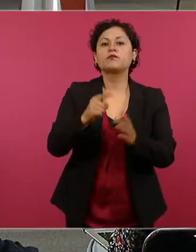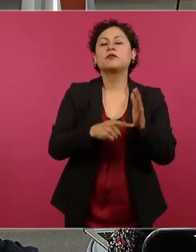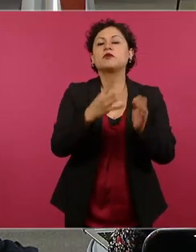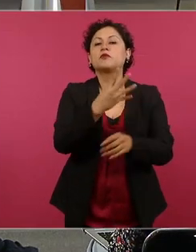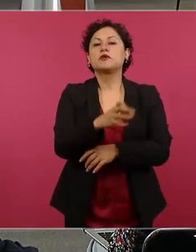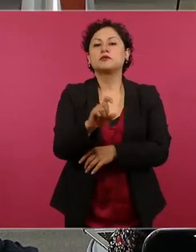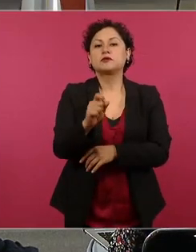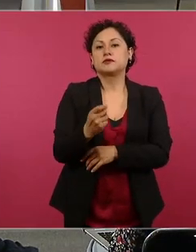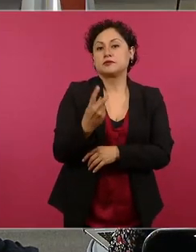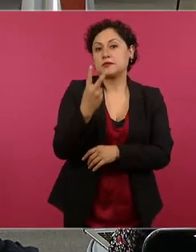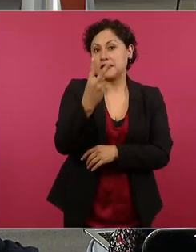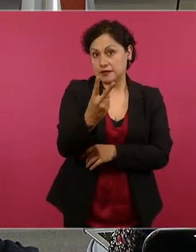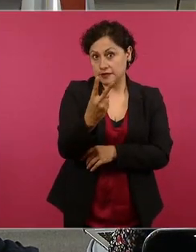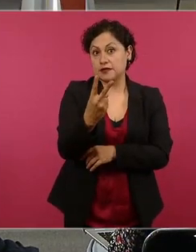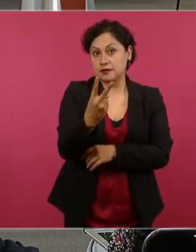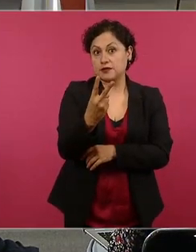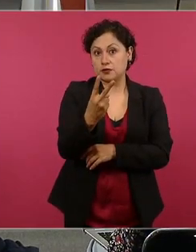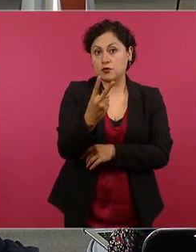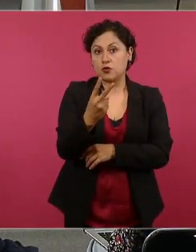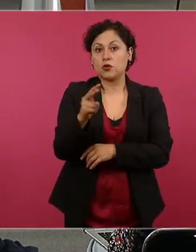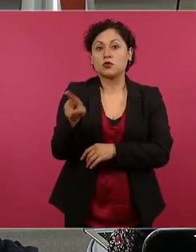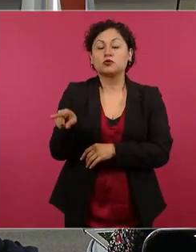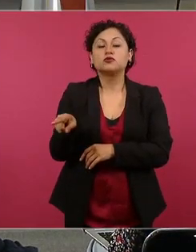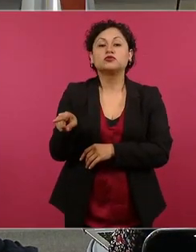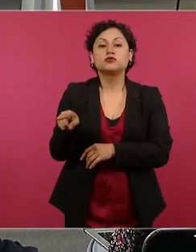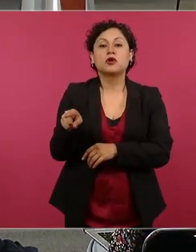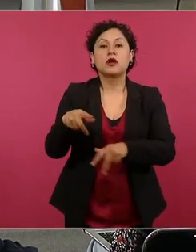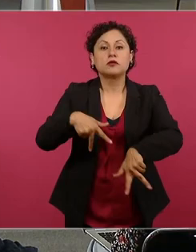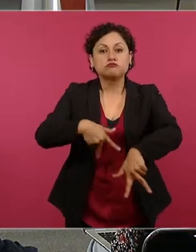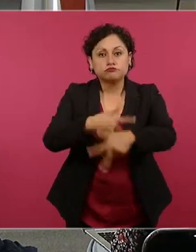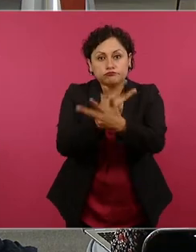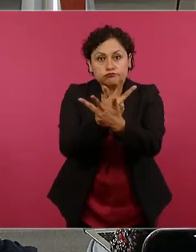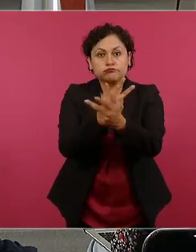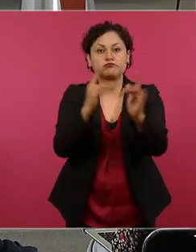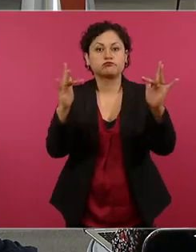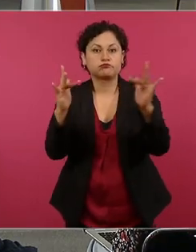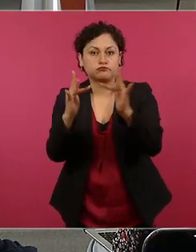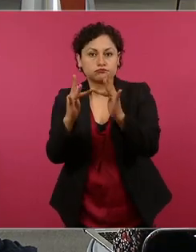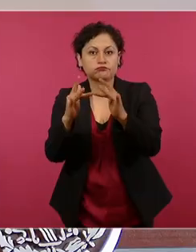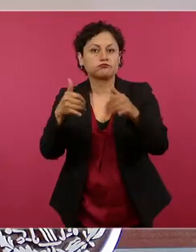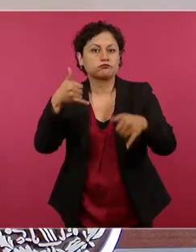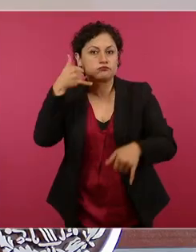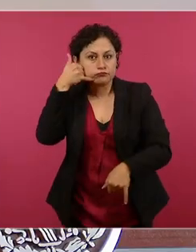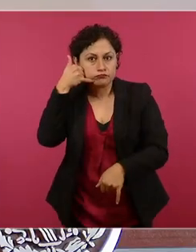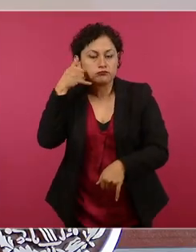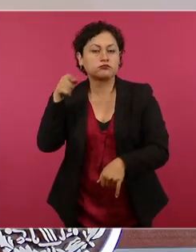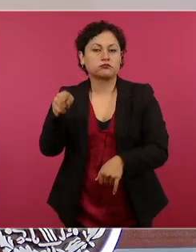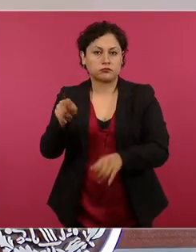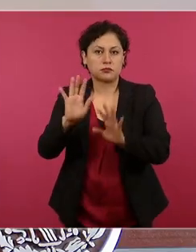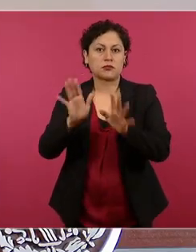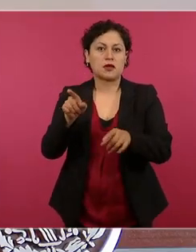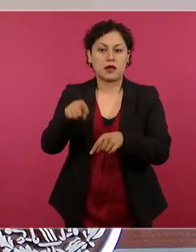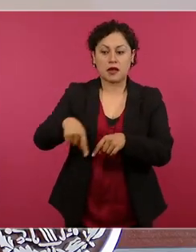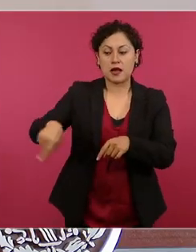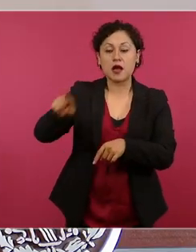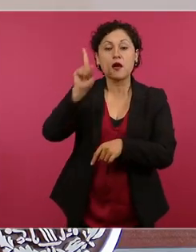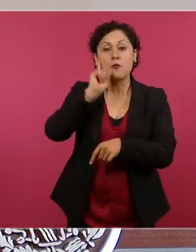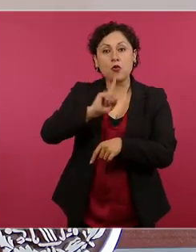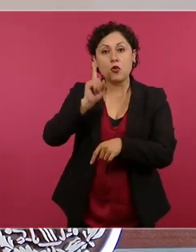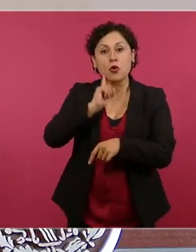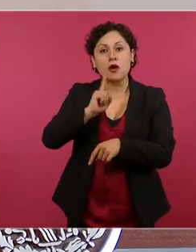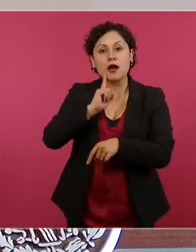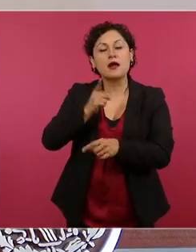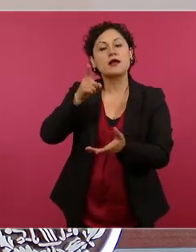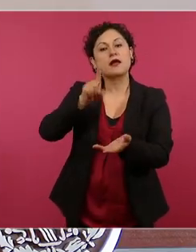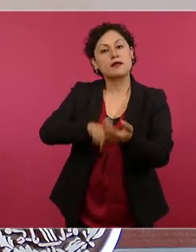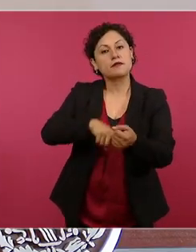1.422 comunicaciones vía televisita y videollamadas. Sesiones de las mujeres privadas de la libertad con sus